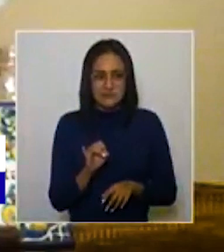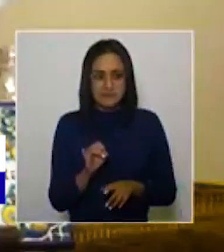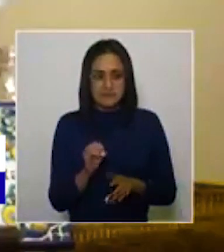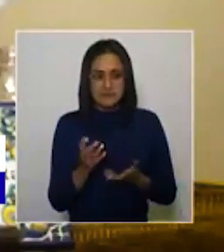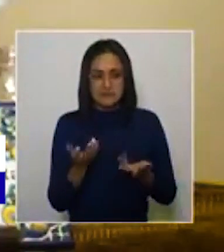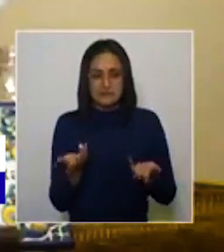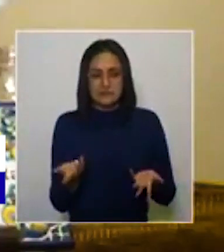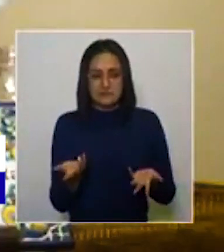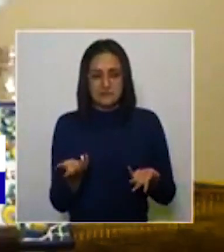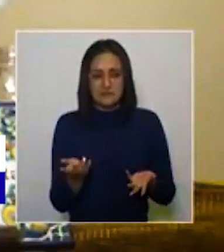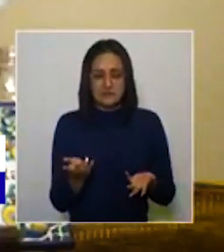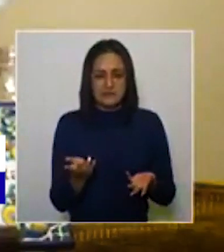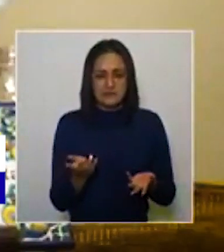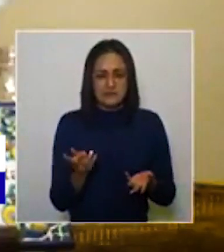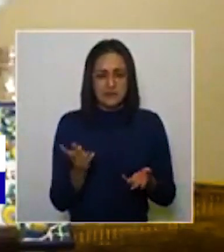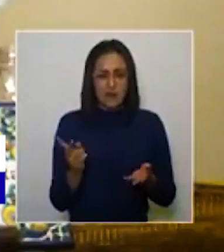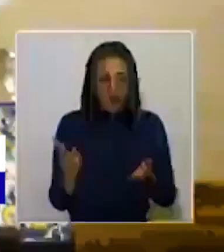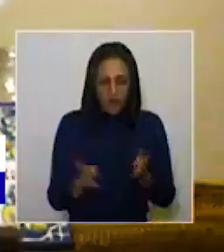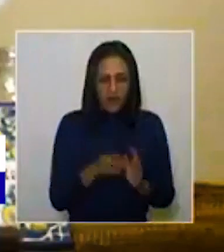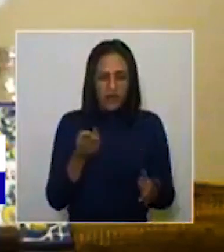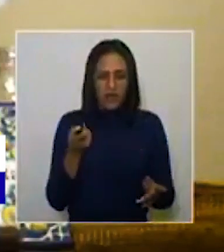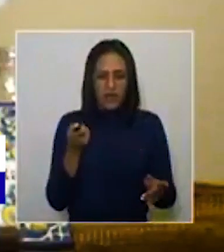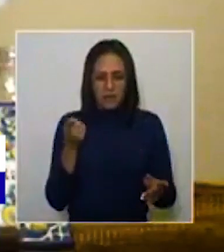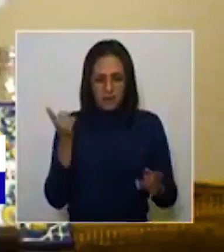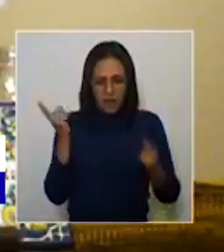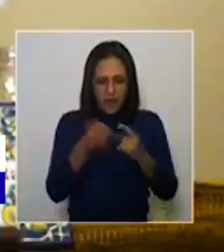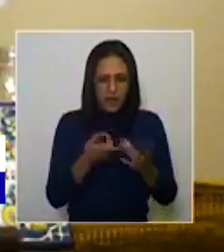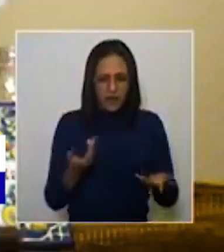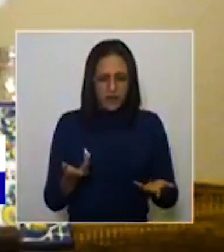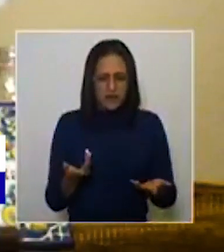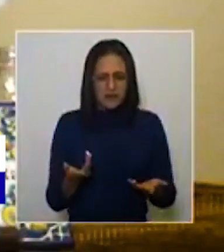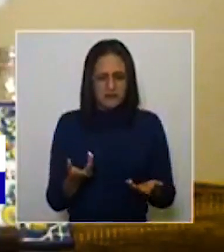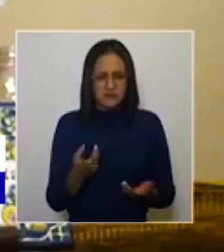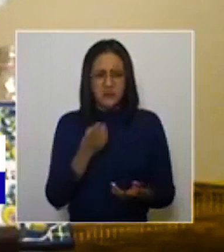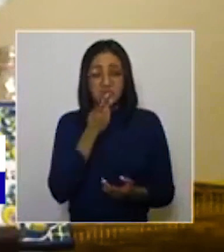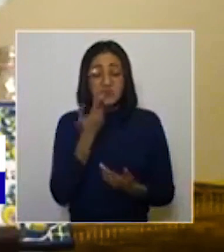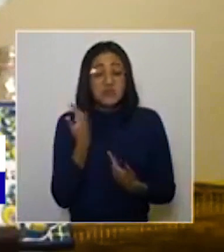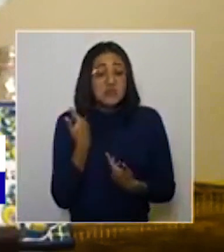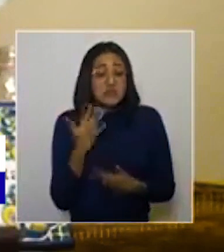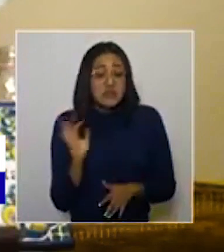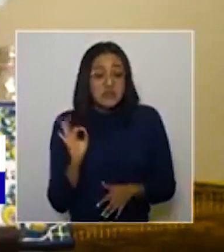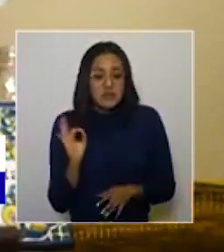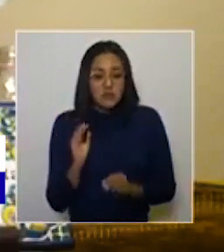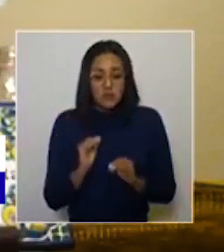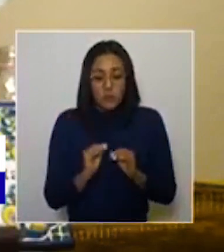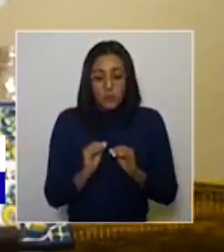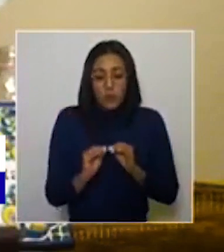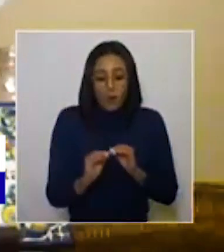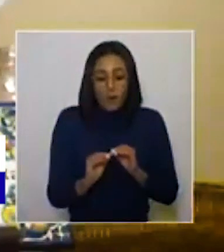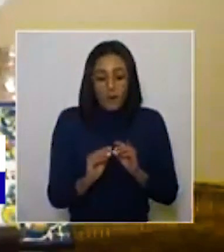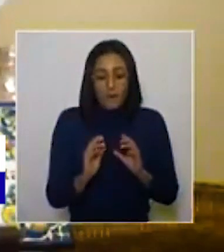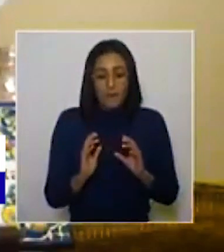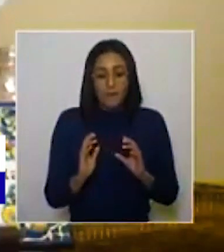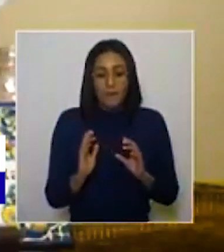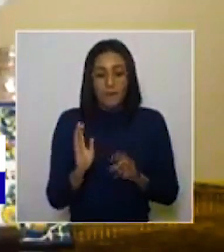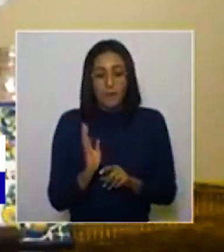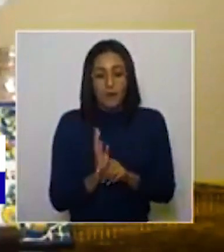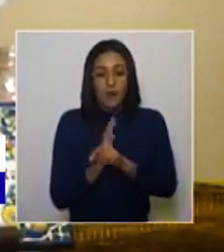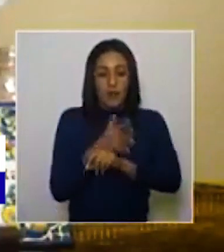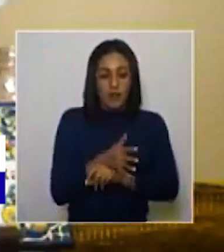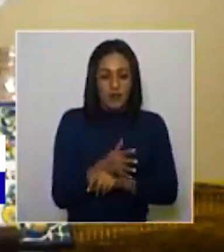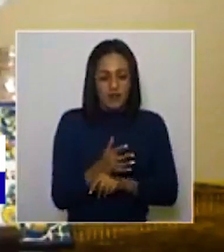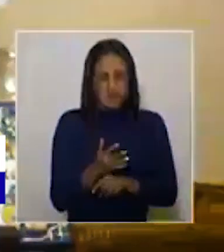y repite en el penal bajo el argumento que se llama se había movido el portero